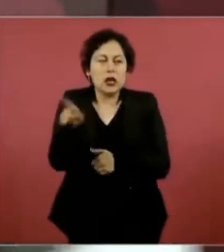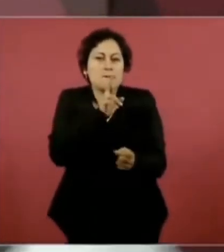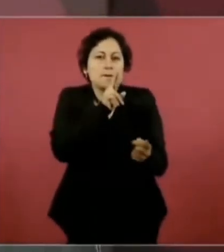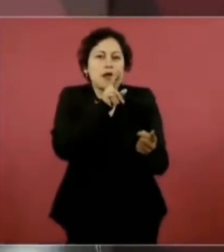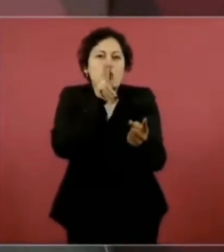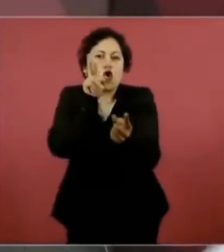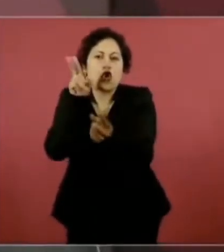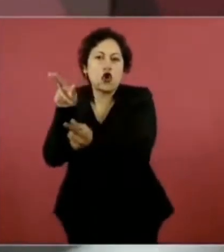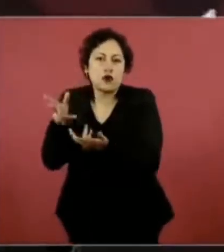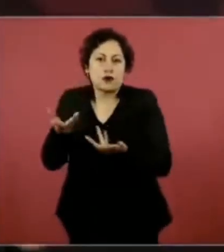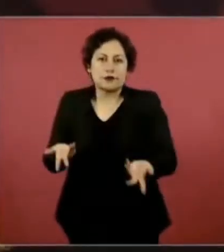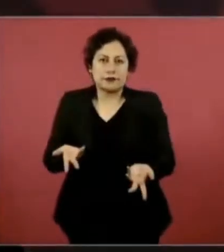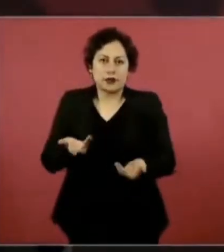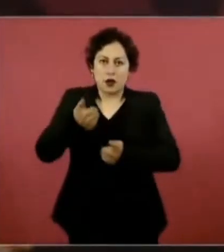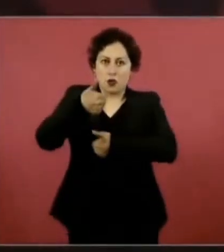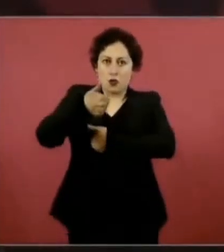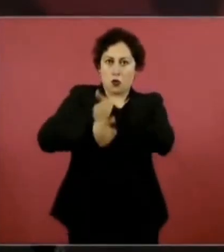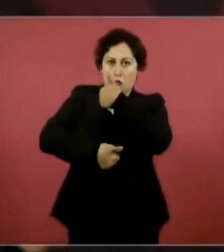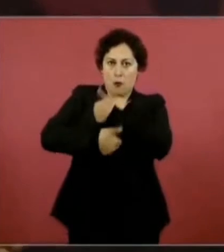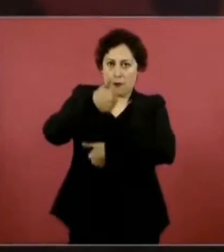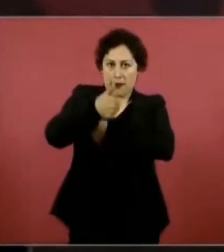Hay competencia